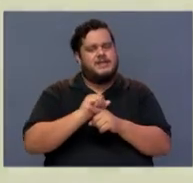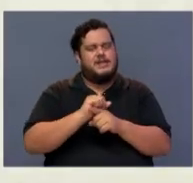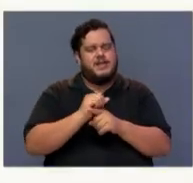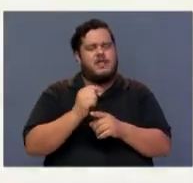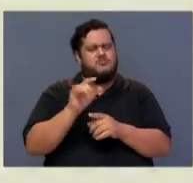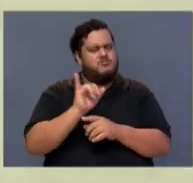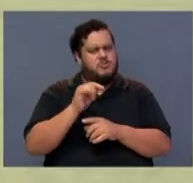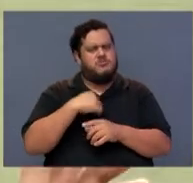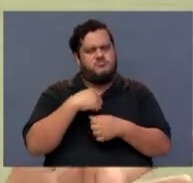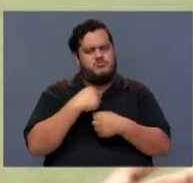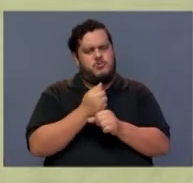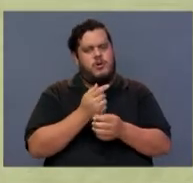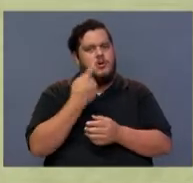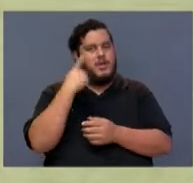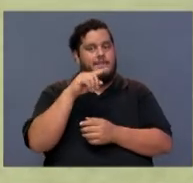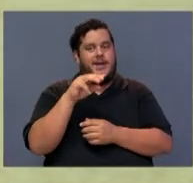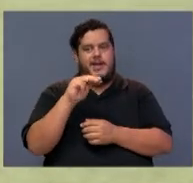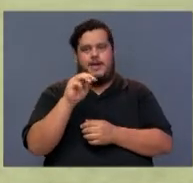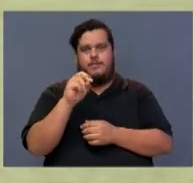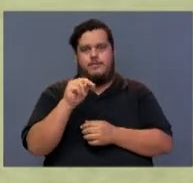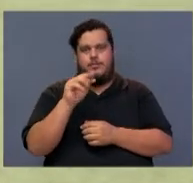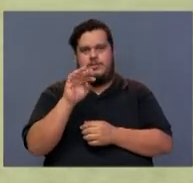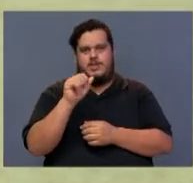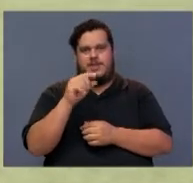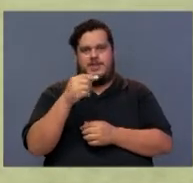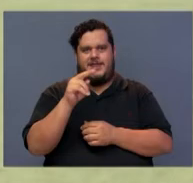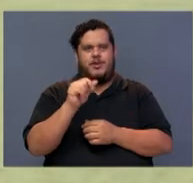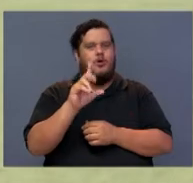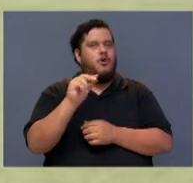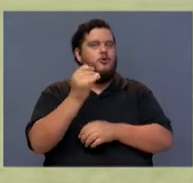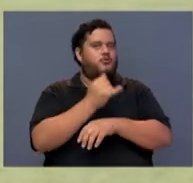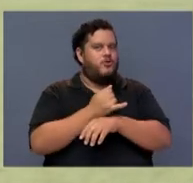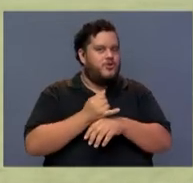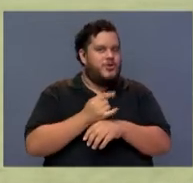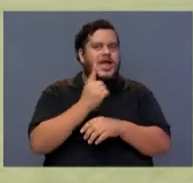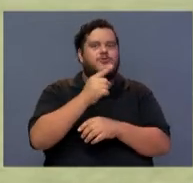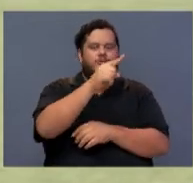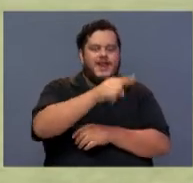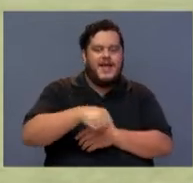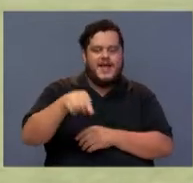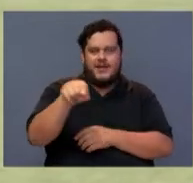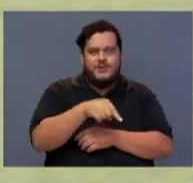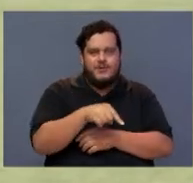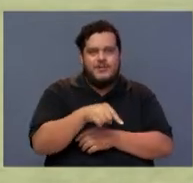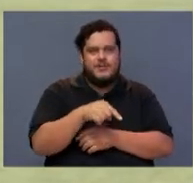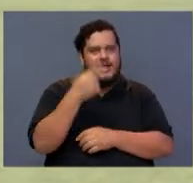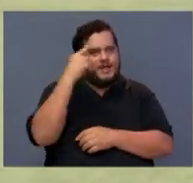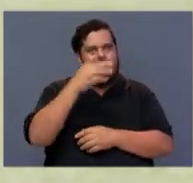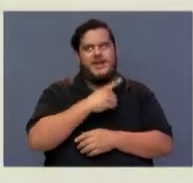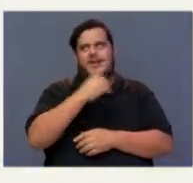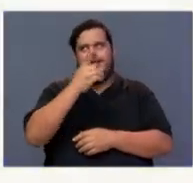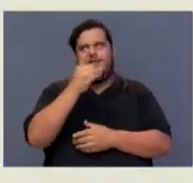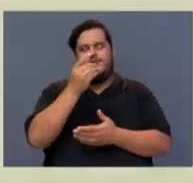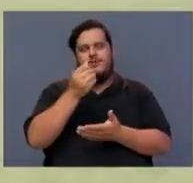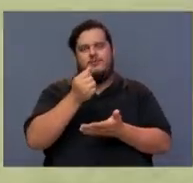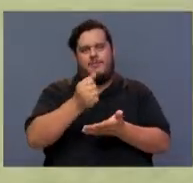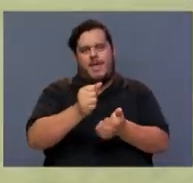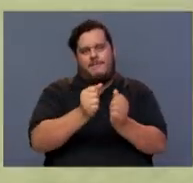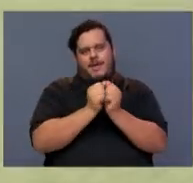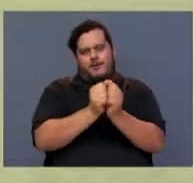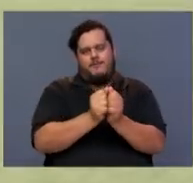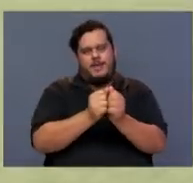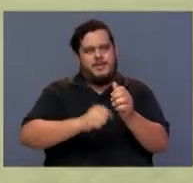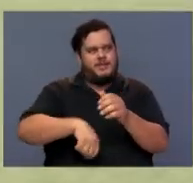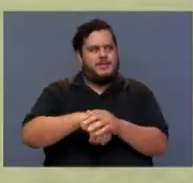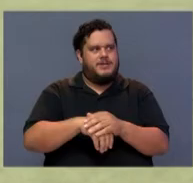hago también. Y para Montenegro, no es un dibujito lo que hago en el suelo, es una cruz para que me acompañe en los partidos. Porque imagínense